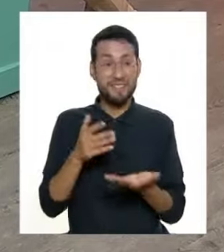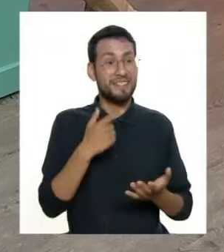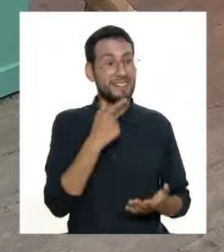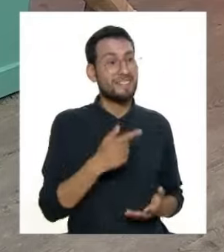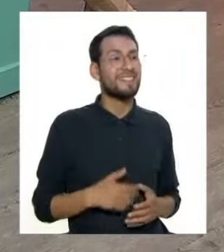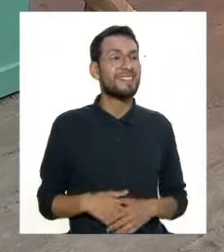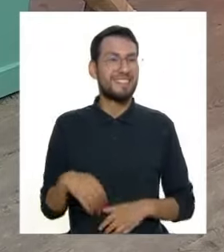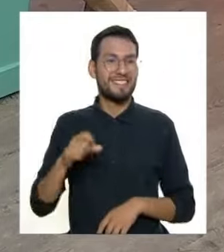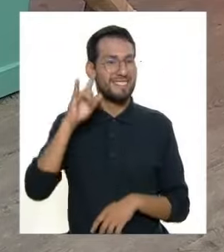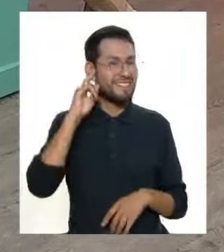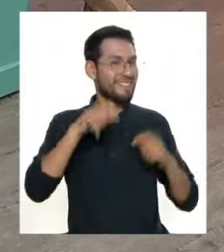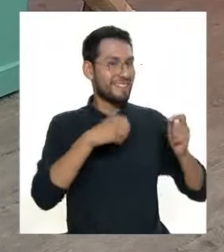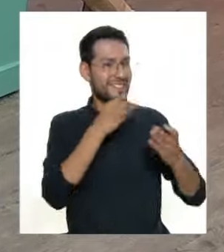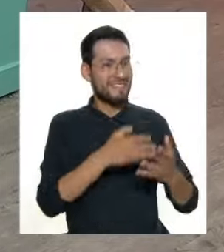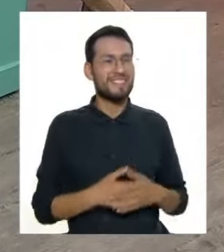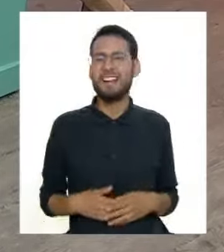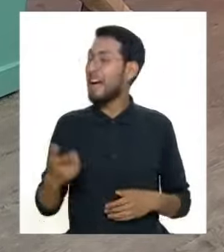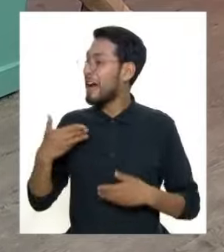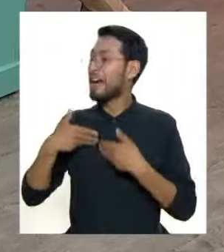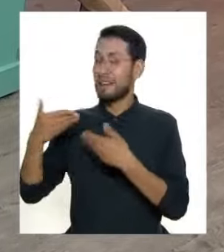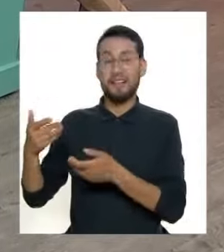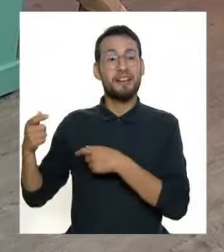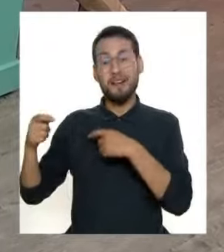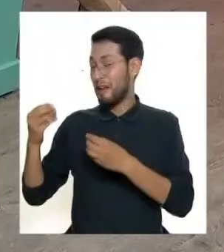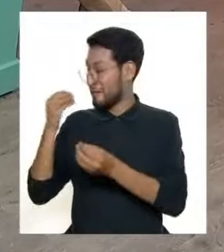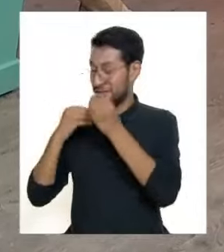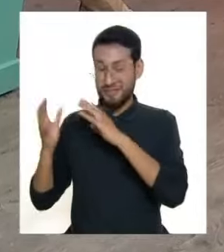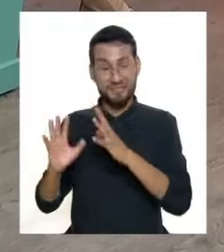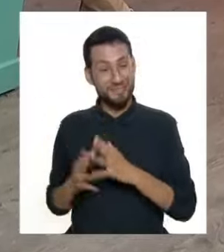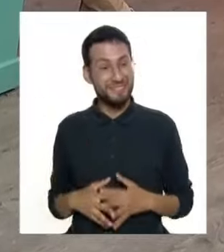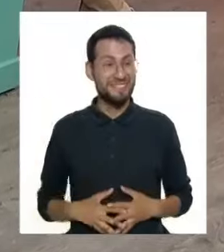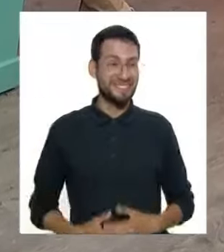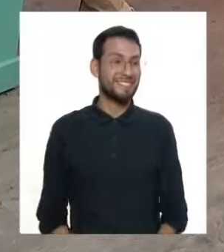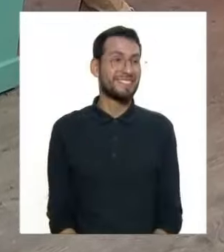Que nos invite a almorzar. Que nos invite a almorzar.